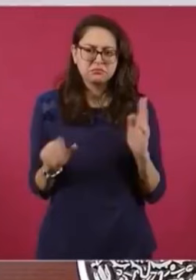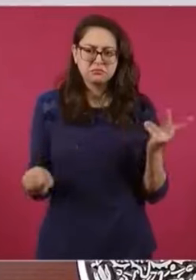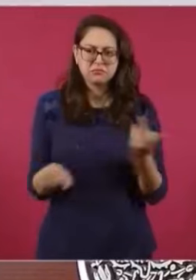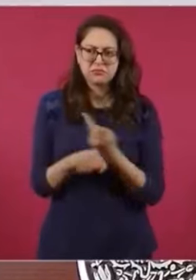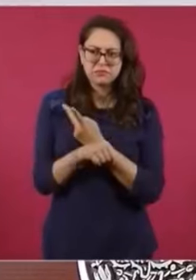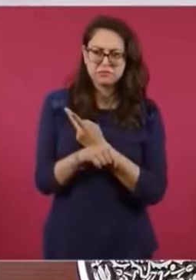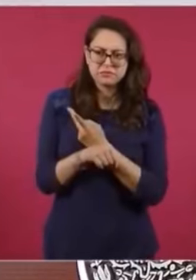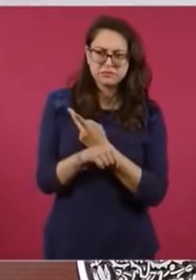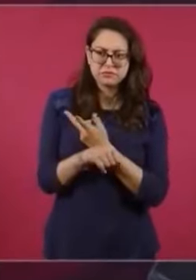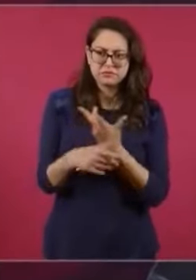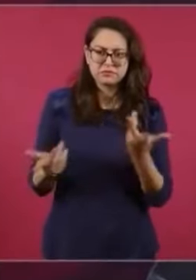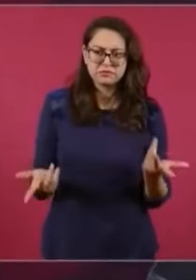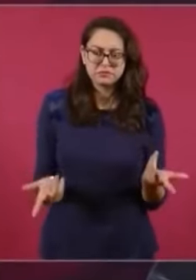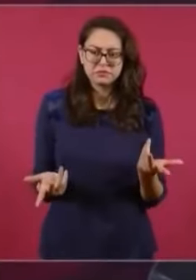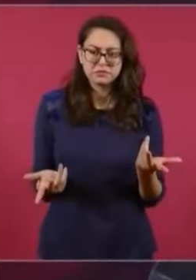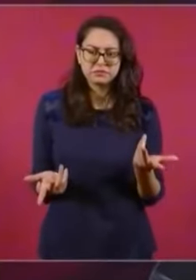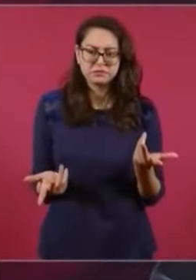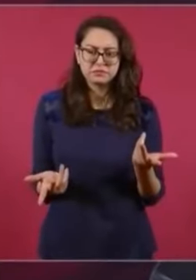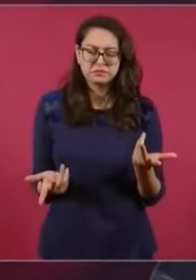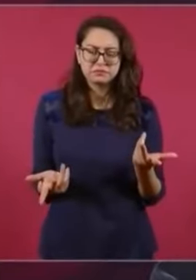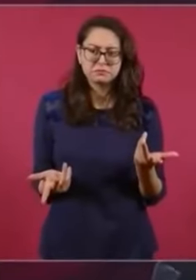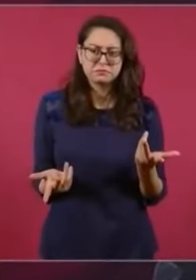relaciones de complicidad,